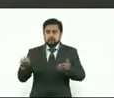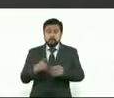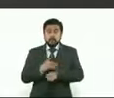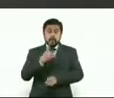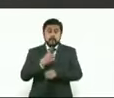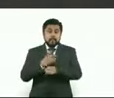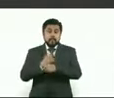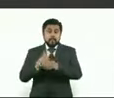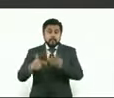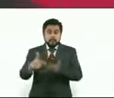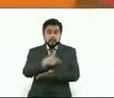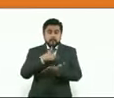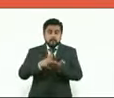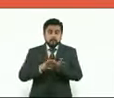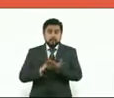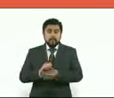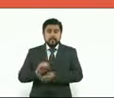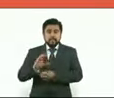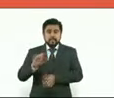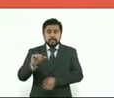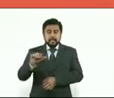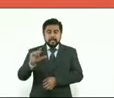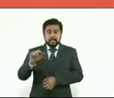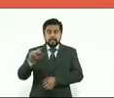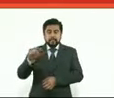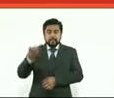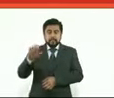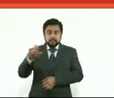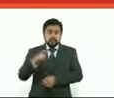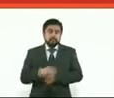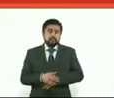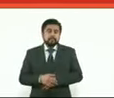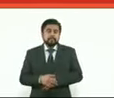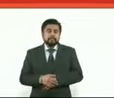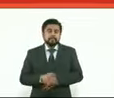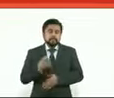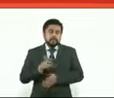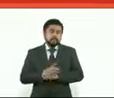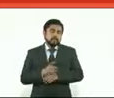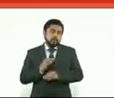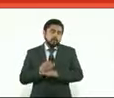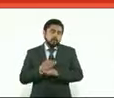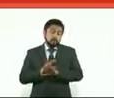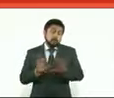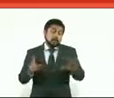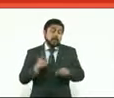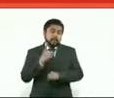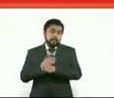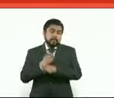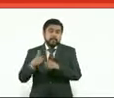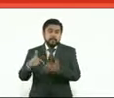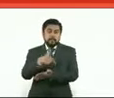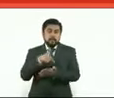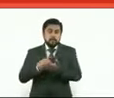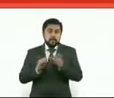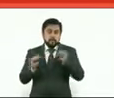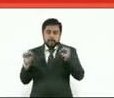el colombiano Francisco San Clemente Pegado. Él es el que está por el momento en la